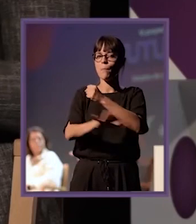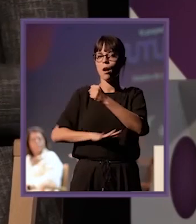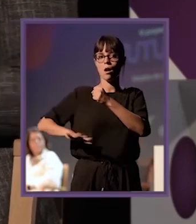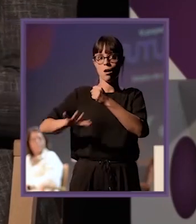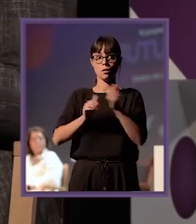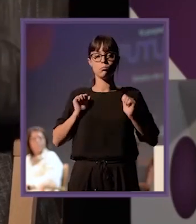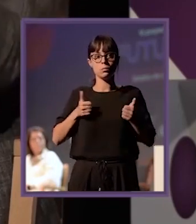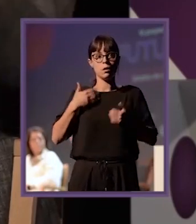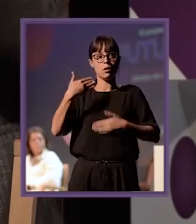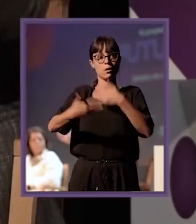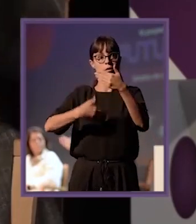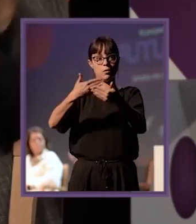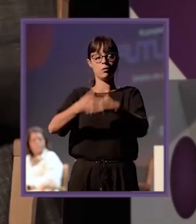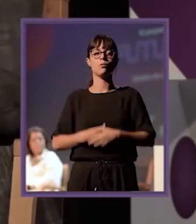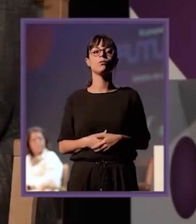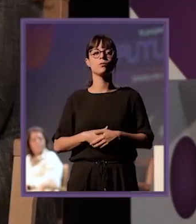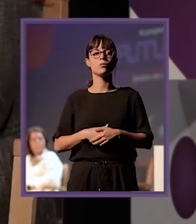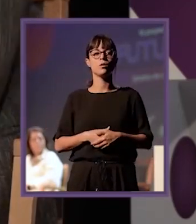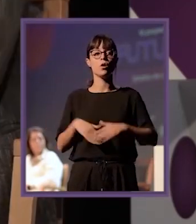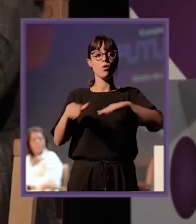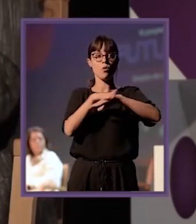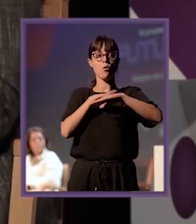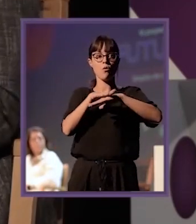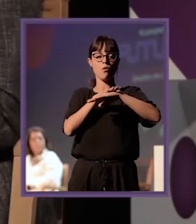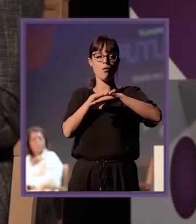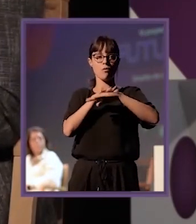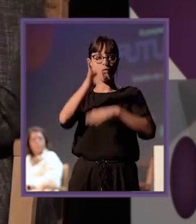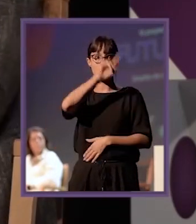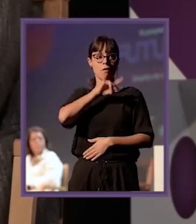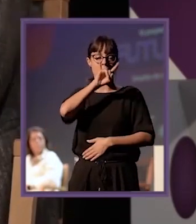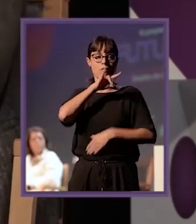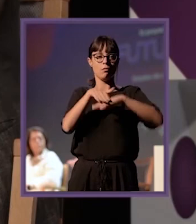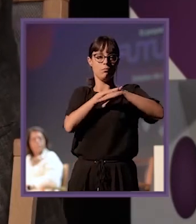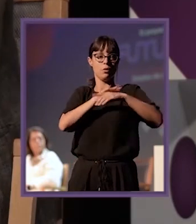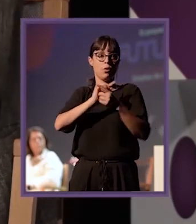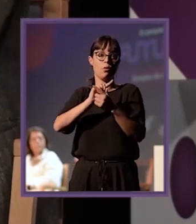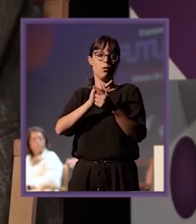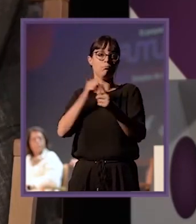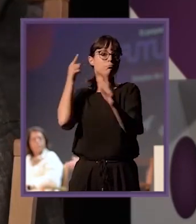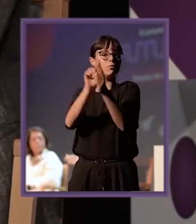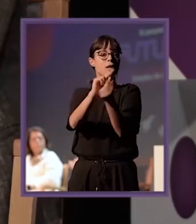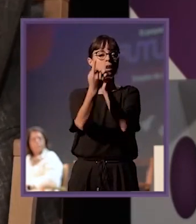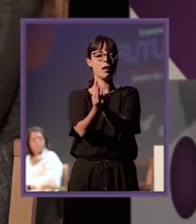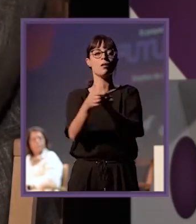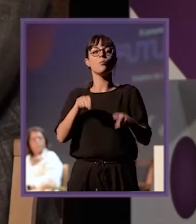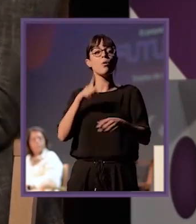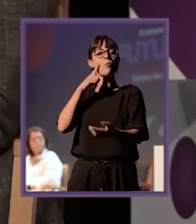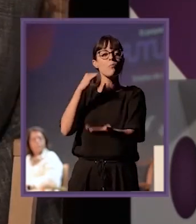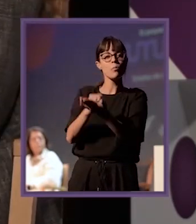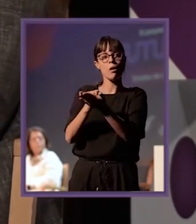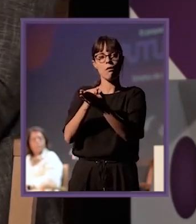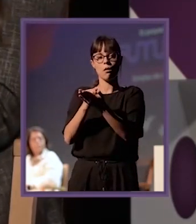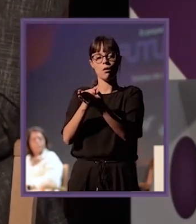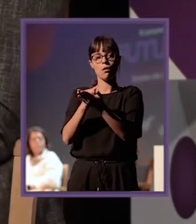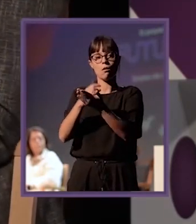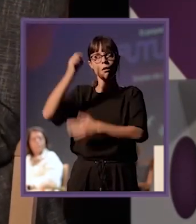que nosotras y nosotros, este Gobierno del Cambio, pueda innovar, probar, testar y si